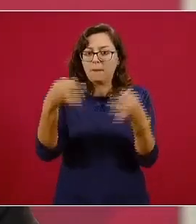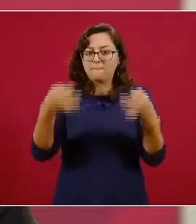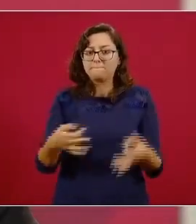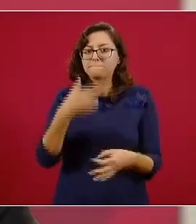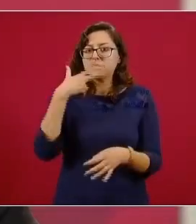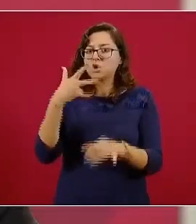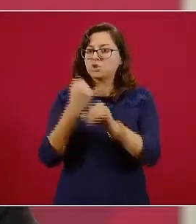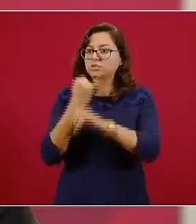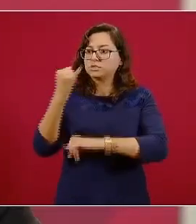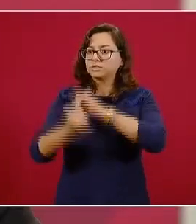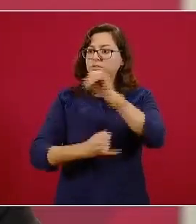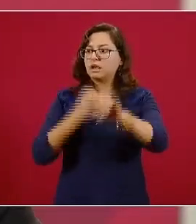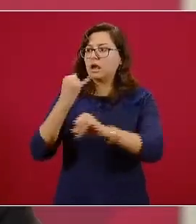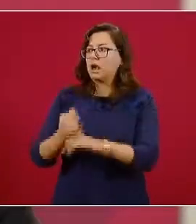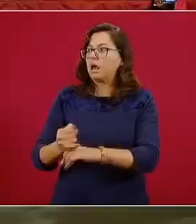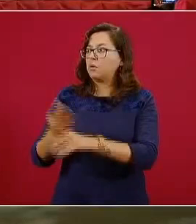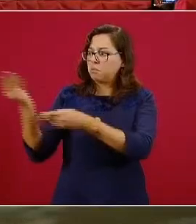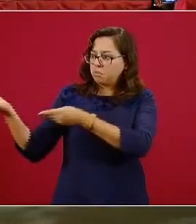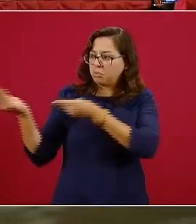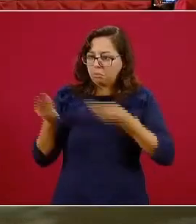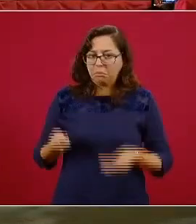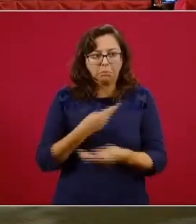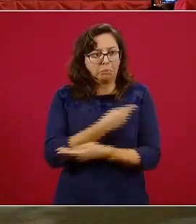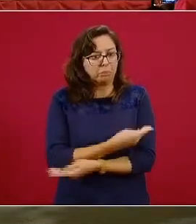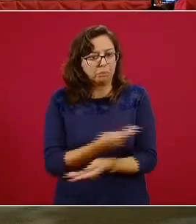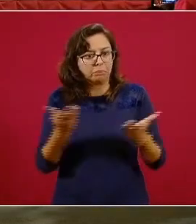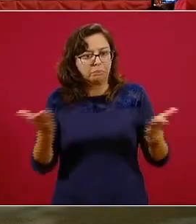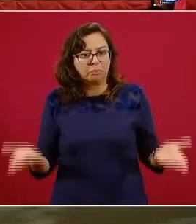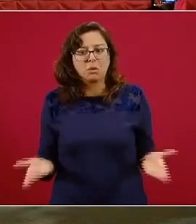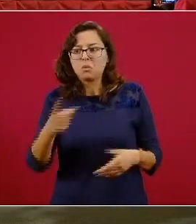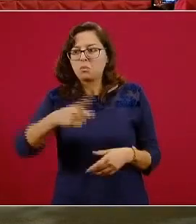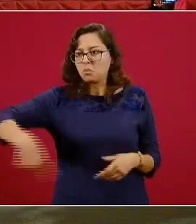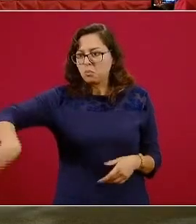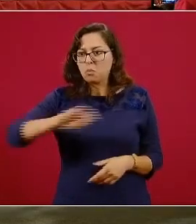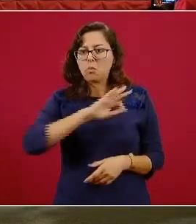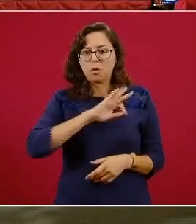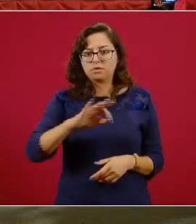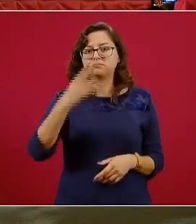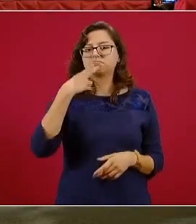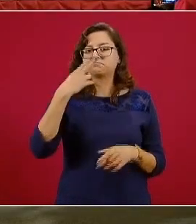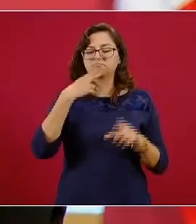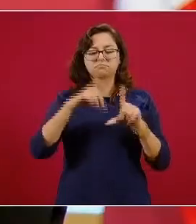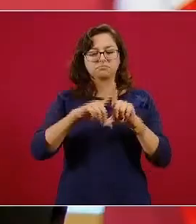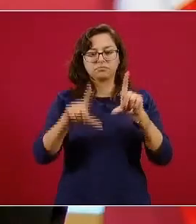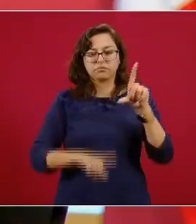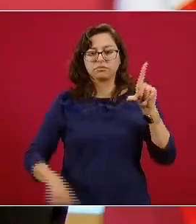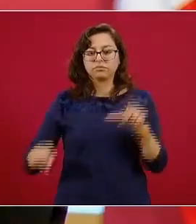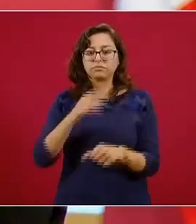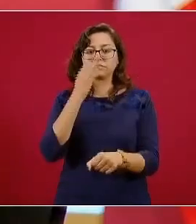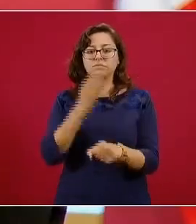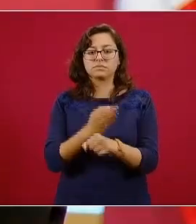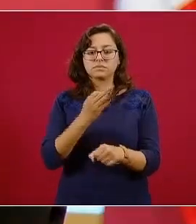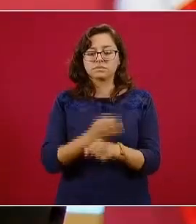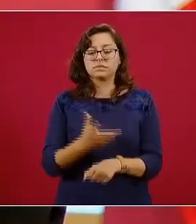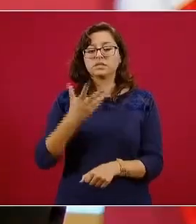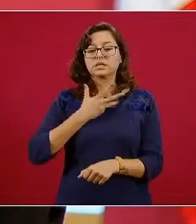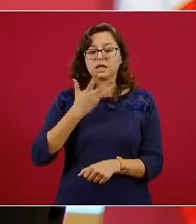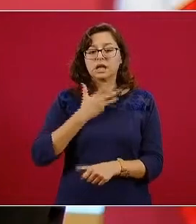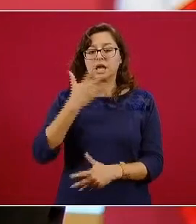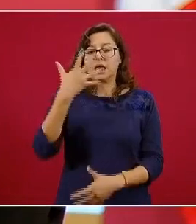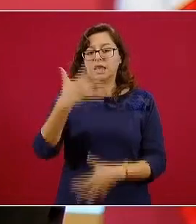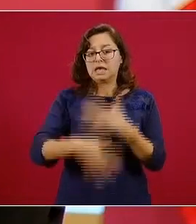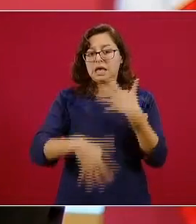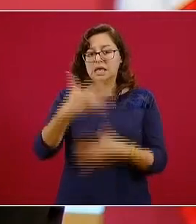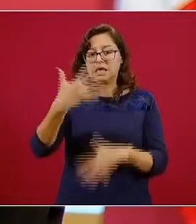internacional para poder ofrecer este universo de métodos en todo nuestro país. Actualmente tenemos 15 claves